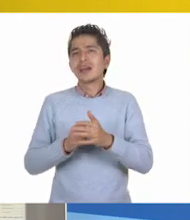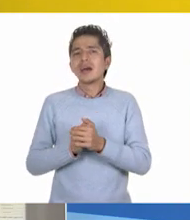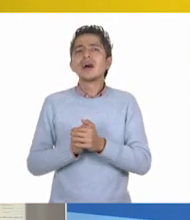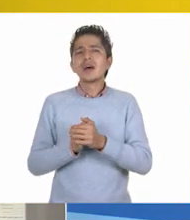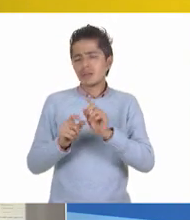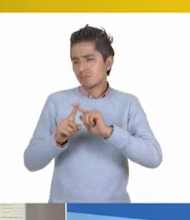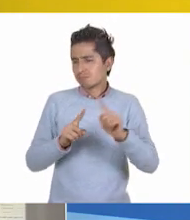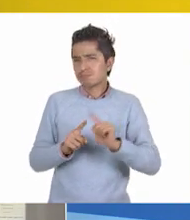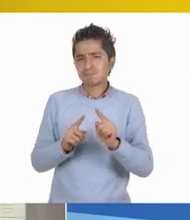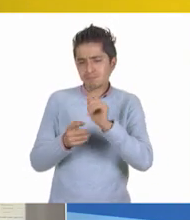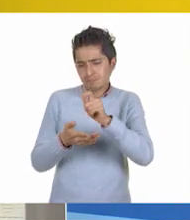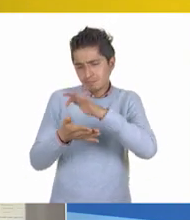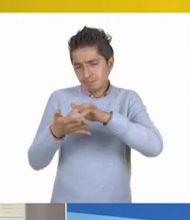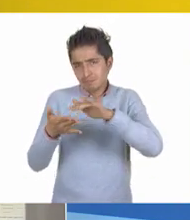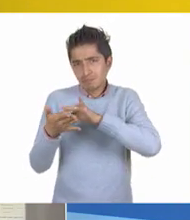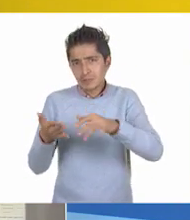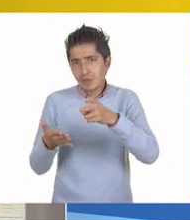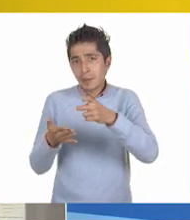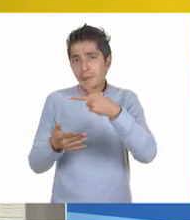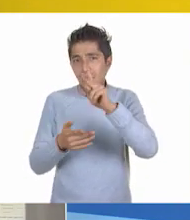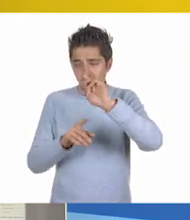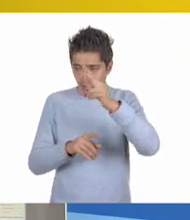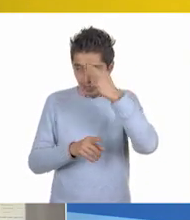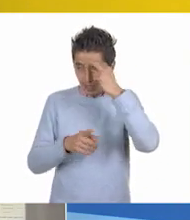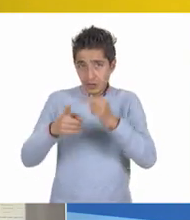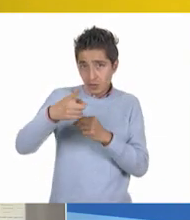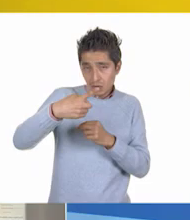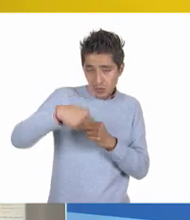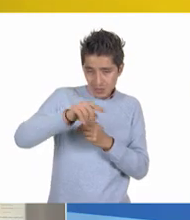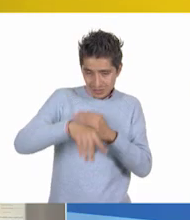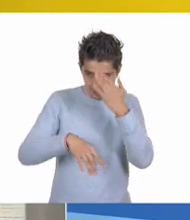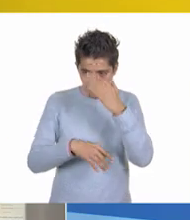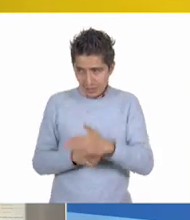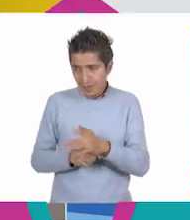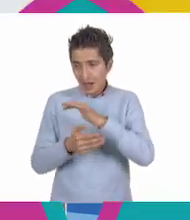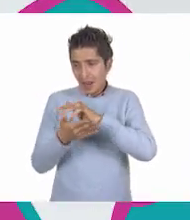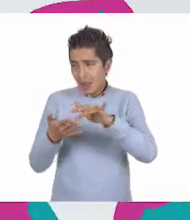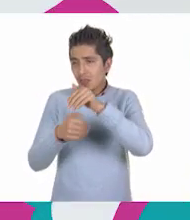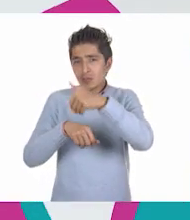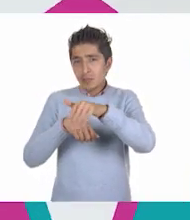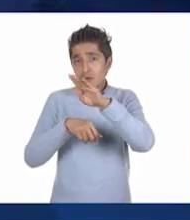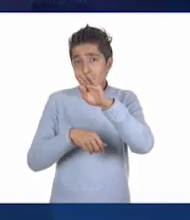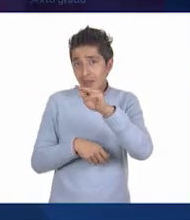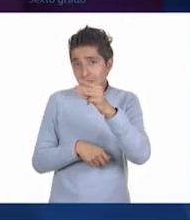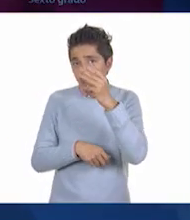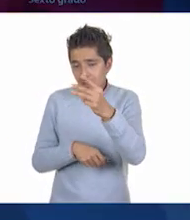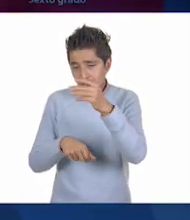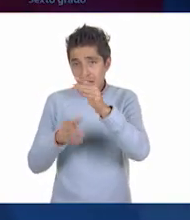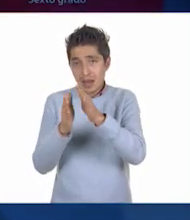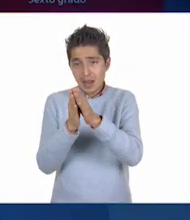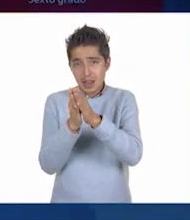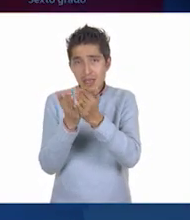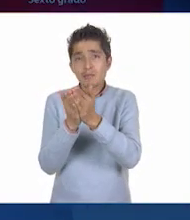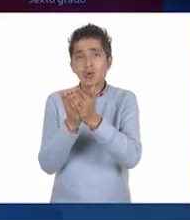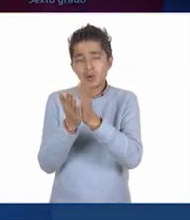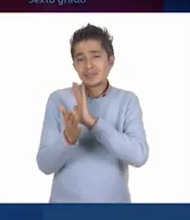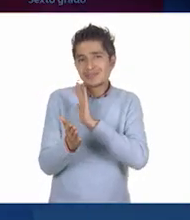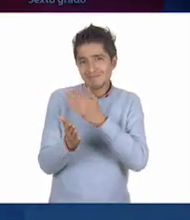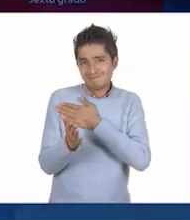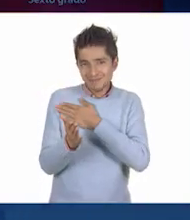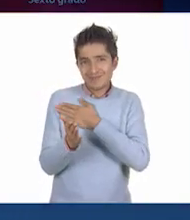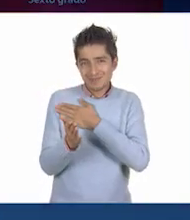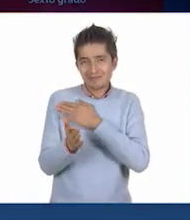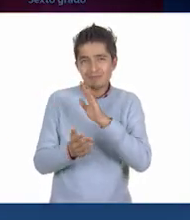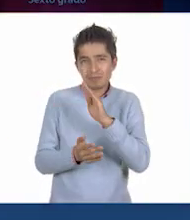diversos tipos de texto. Pero para recordar lo que sabemos, leamos la página 93 de nuestro libro de español.